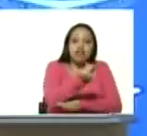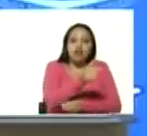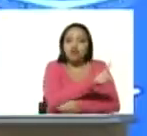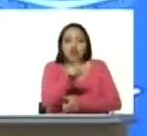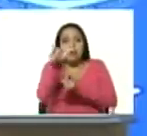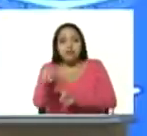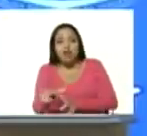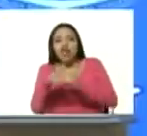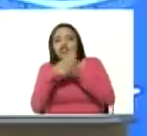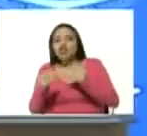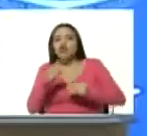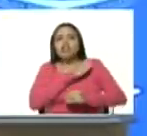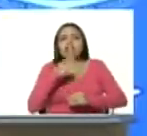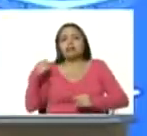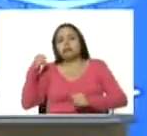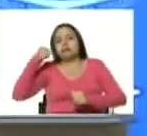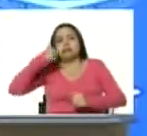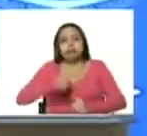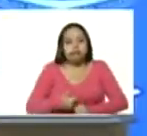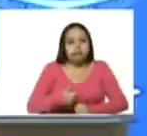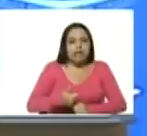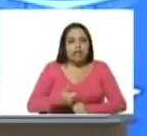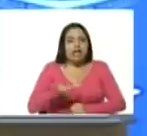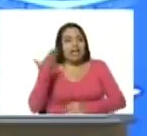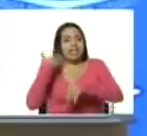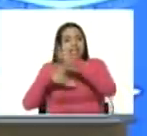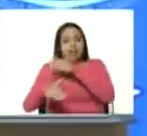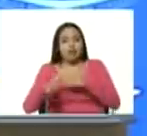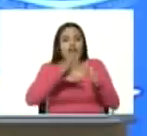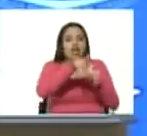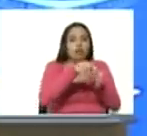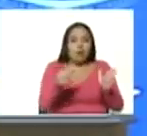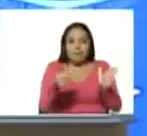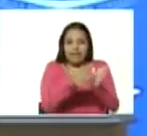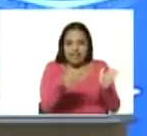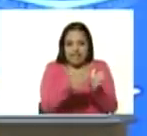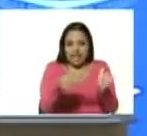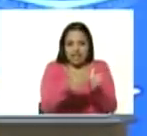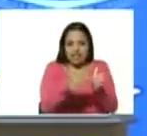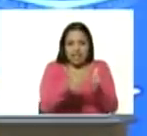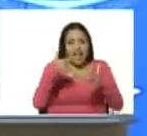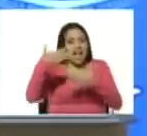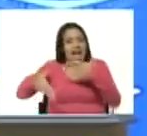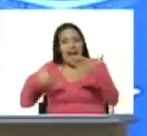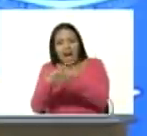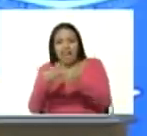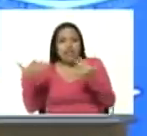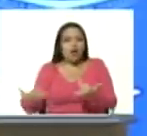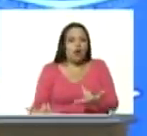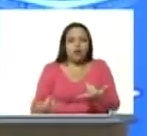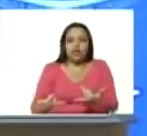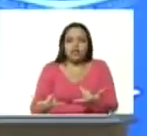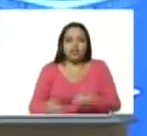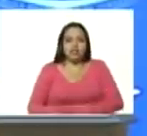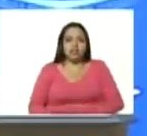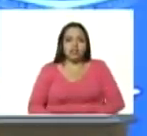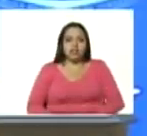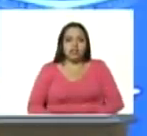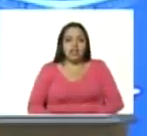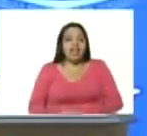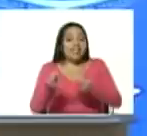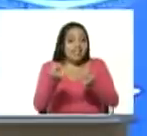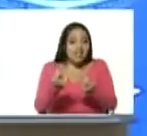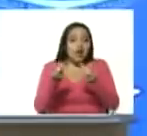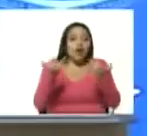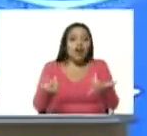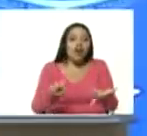Desde los tiempos en que robaba pendrive en Compumol, aquí la única diferencia es la cantidad de plata que se